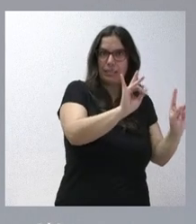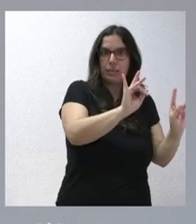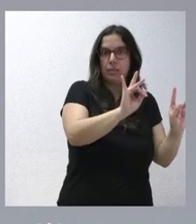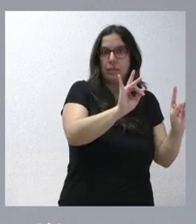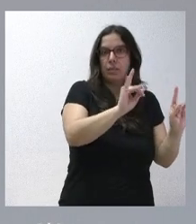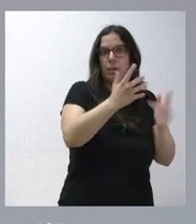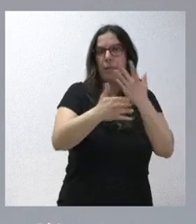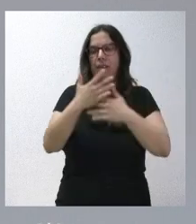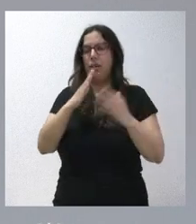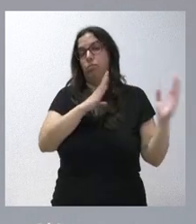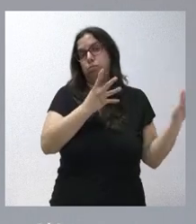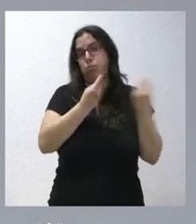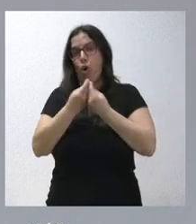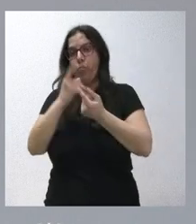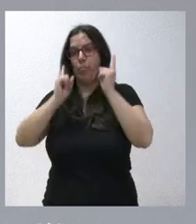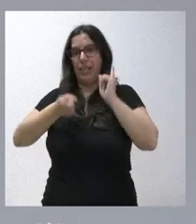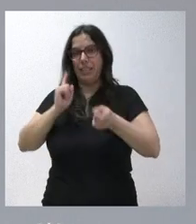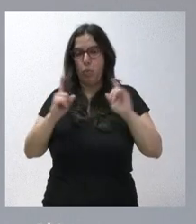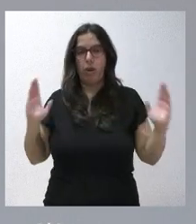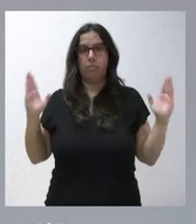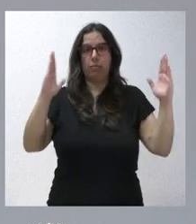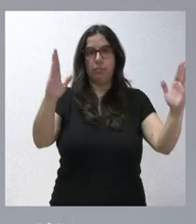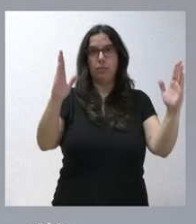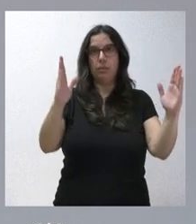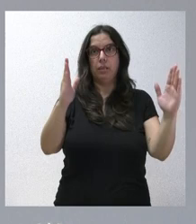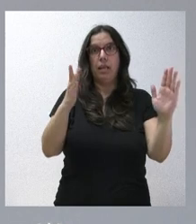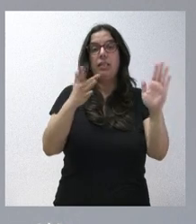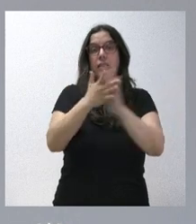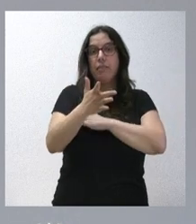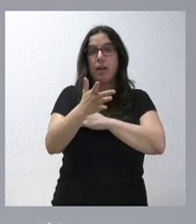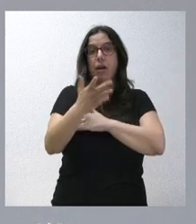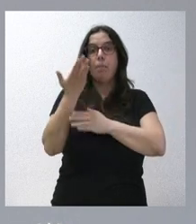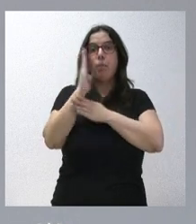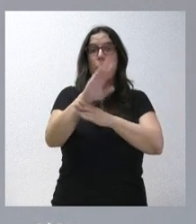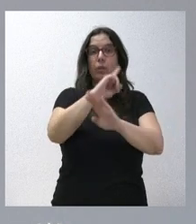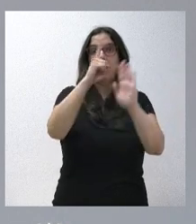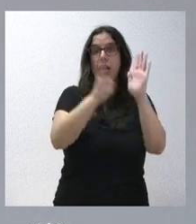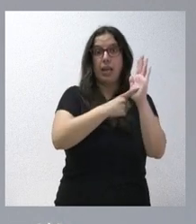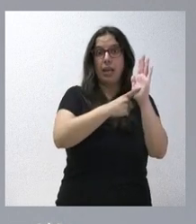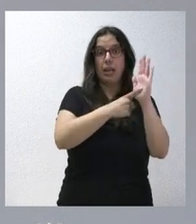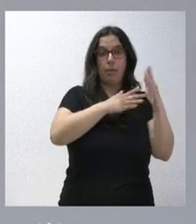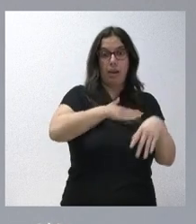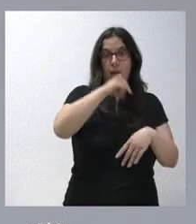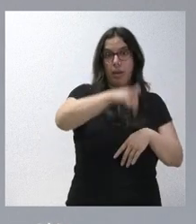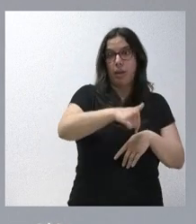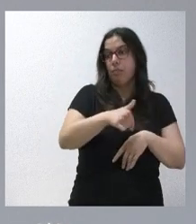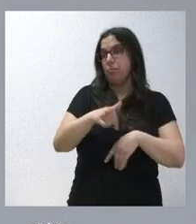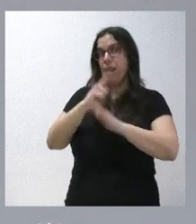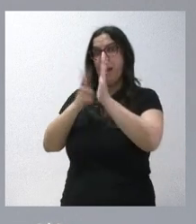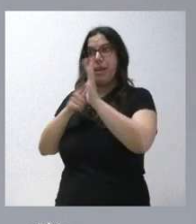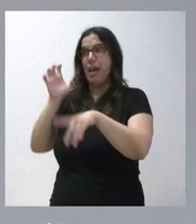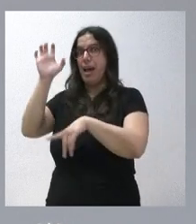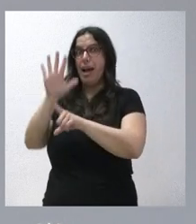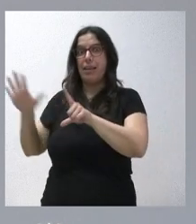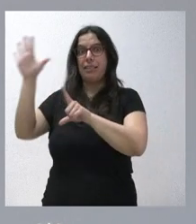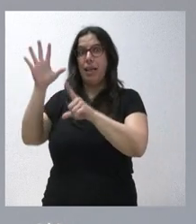dictadura hacemos entre comillas hace esa proposición de ley lo mismo que hace la ley del estado que